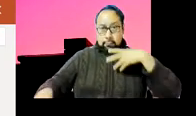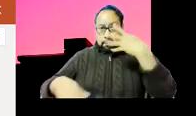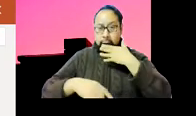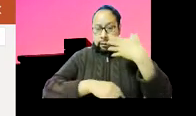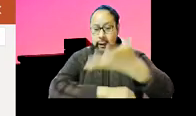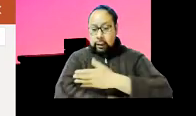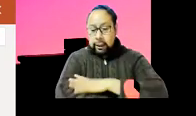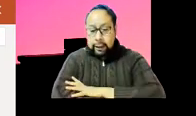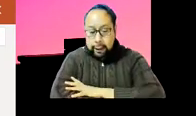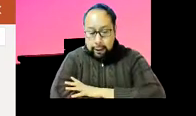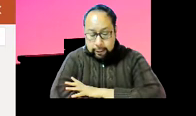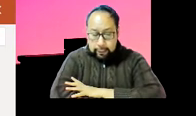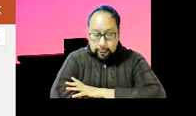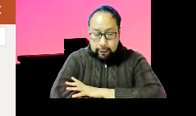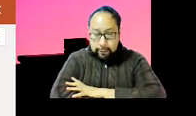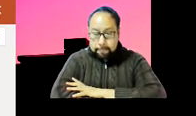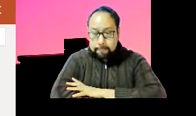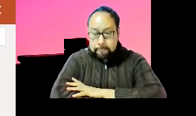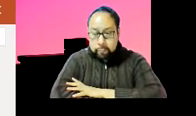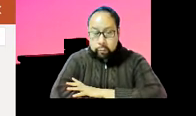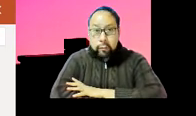dicen, perdón, dicen